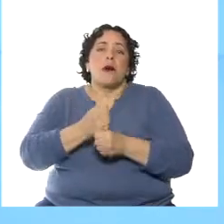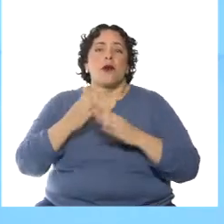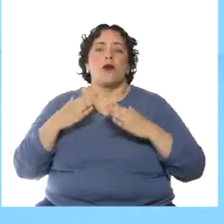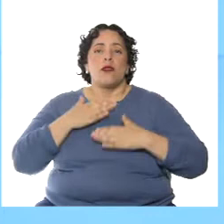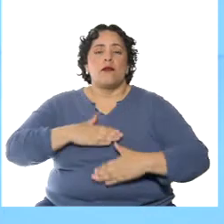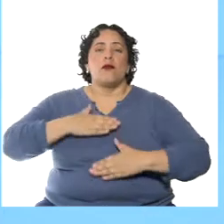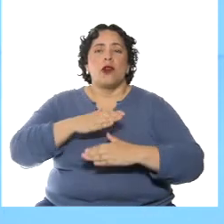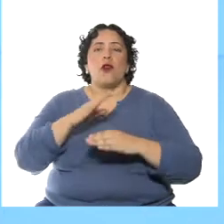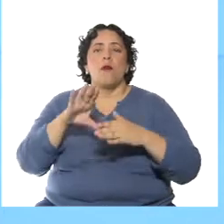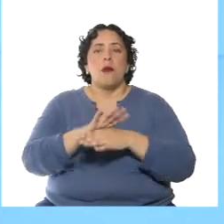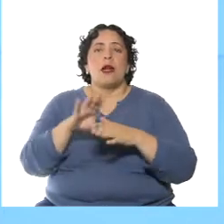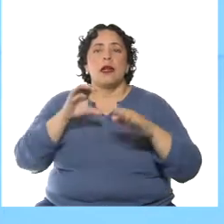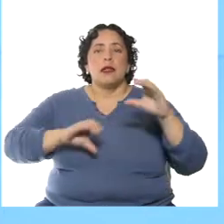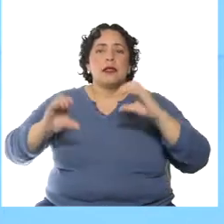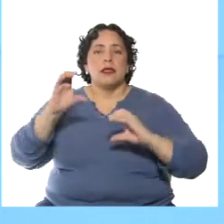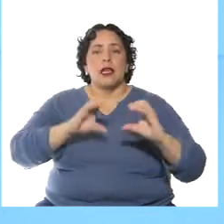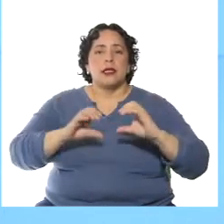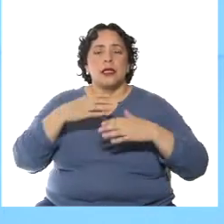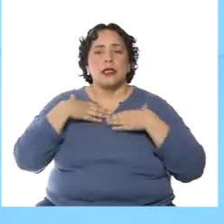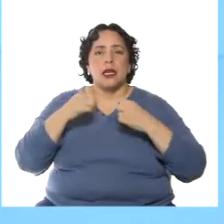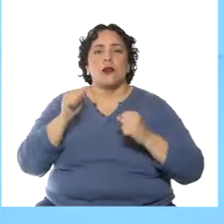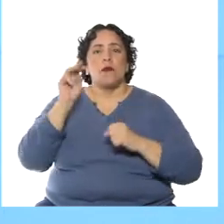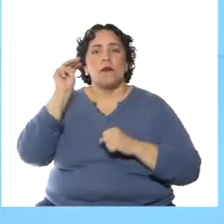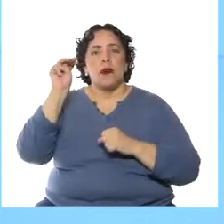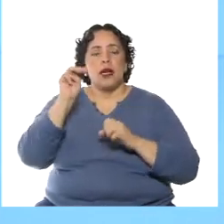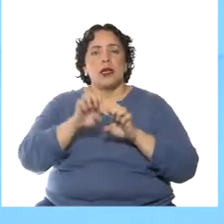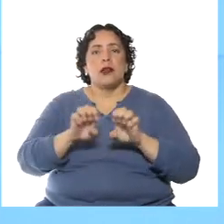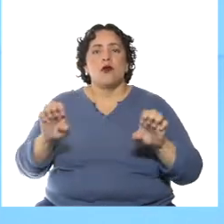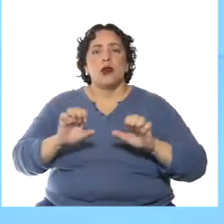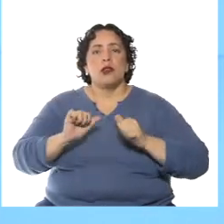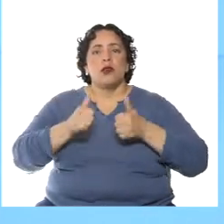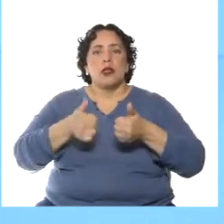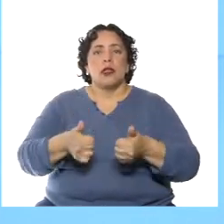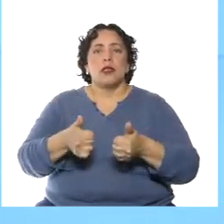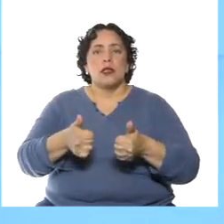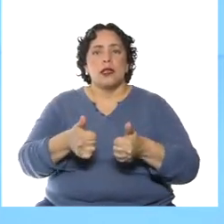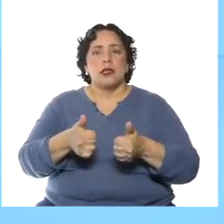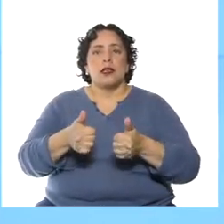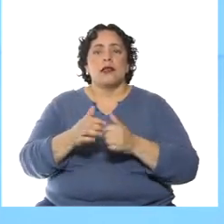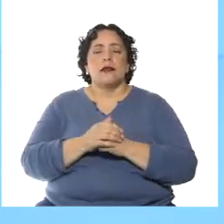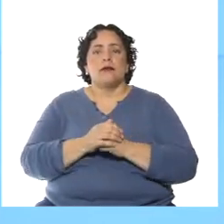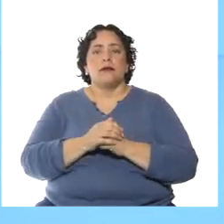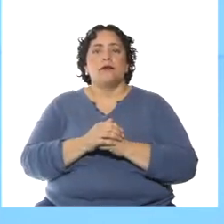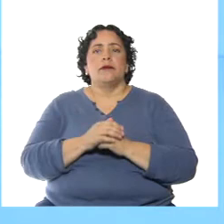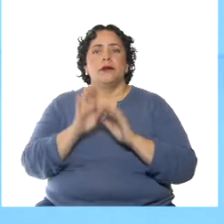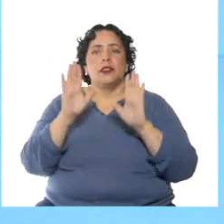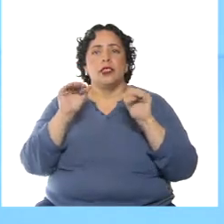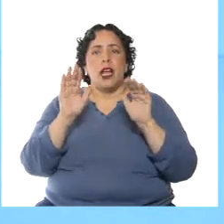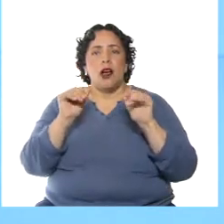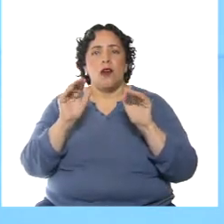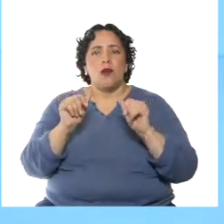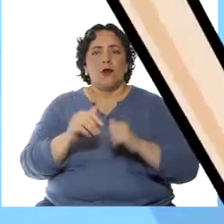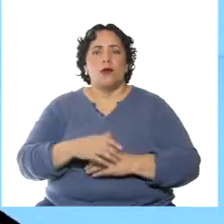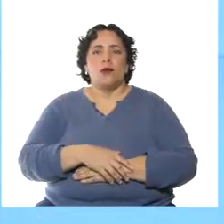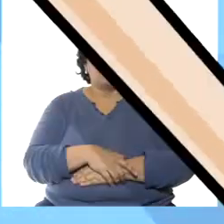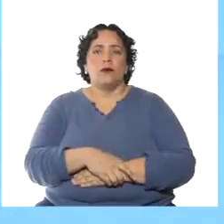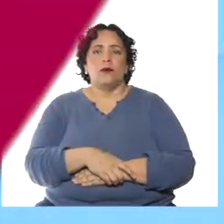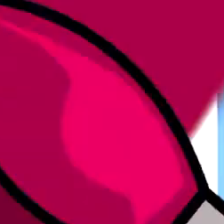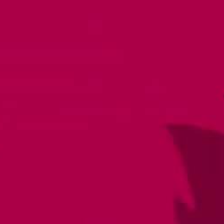martes de Ciencia y Salud, su maestra de Educación Inicial, Esther Cabrera. ¡Chao, chao!